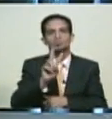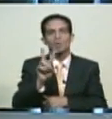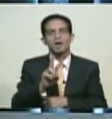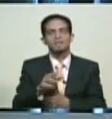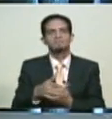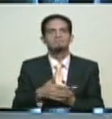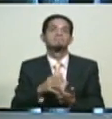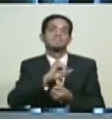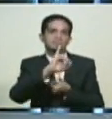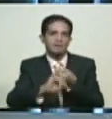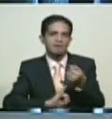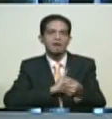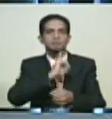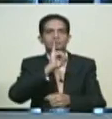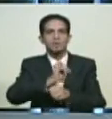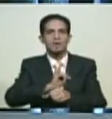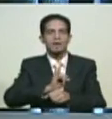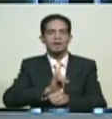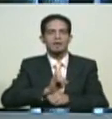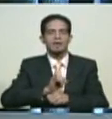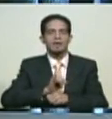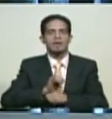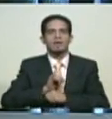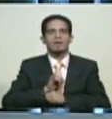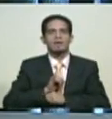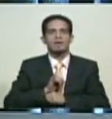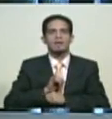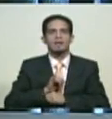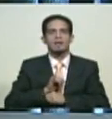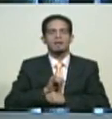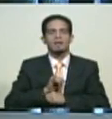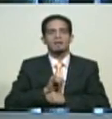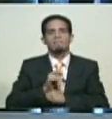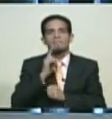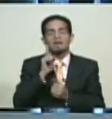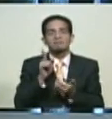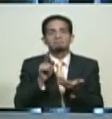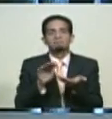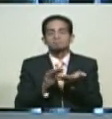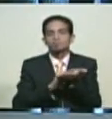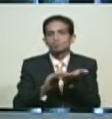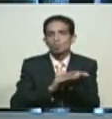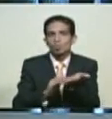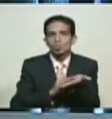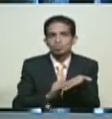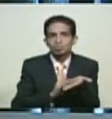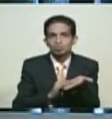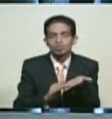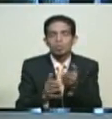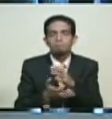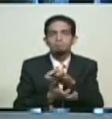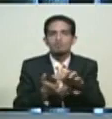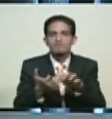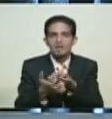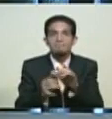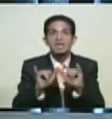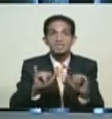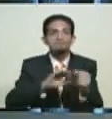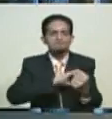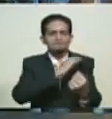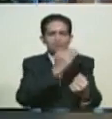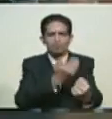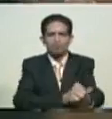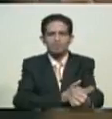internacional para resolver los problemas que hay que resolver y que fuese fortalezca la radio